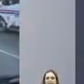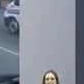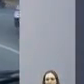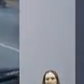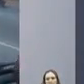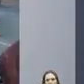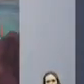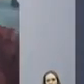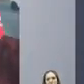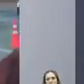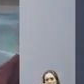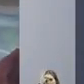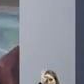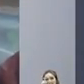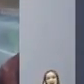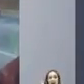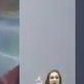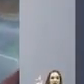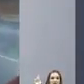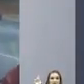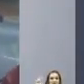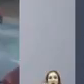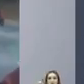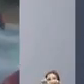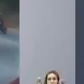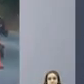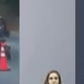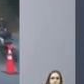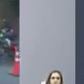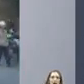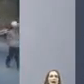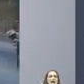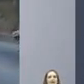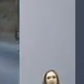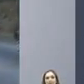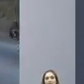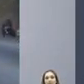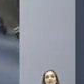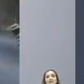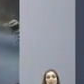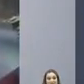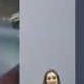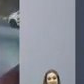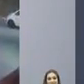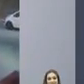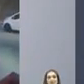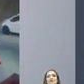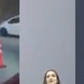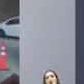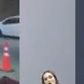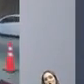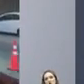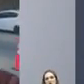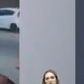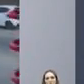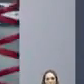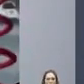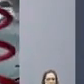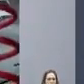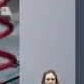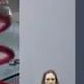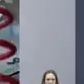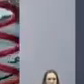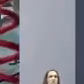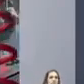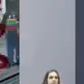Bolivariana, donde nos encontramos nosotros en este momento. Y otra de las mujeres tuvo que ser llevada al hospital de Copacabana. También, por fortuna,